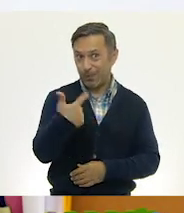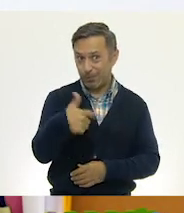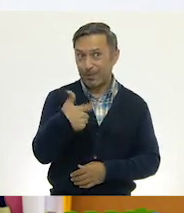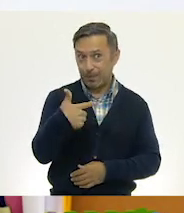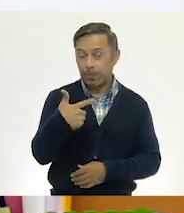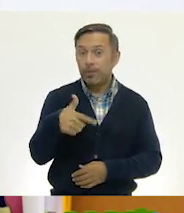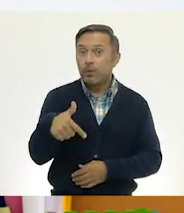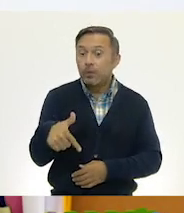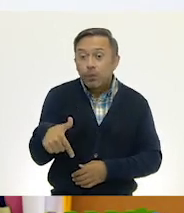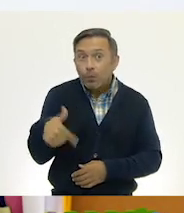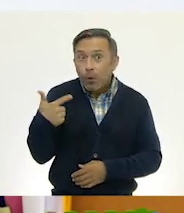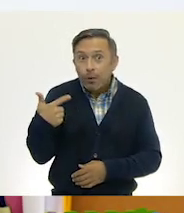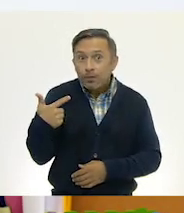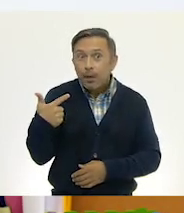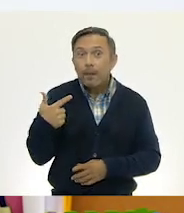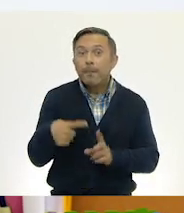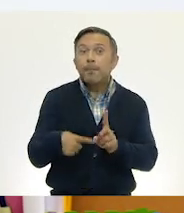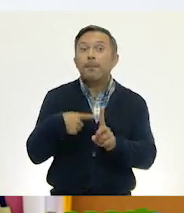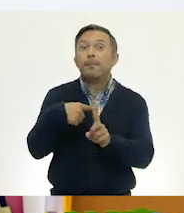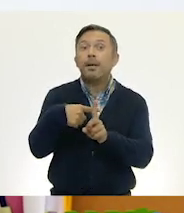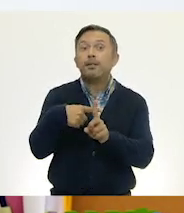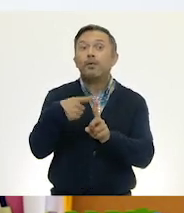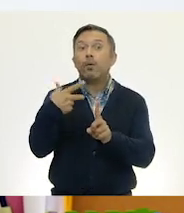12 más 8.